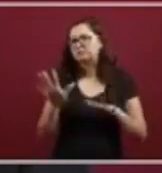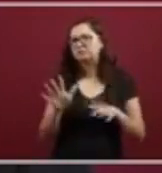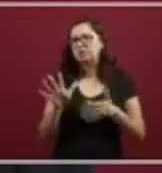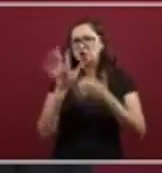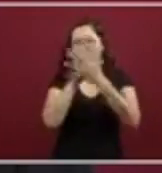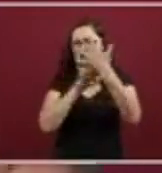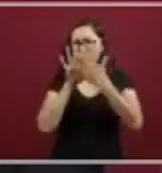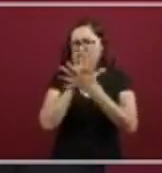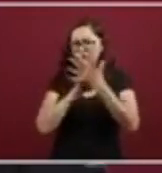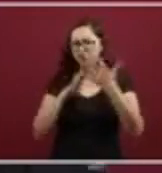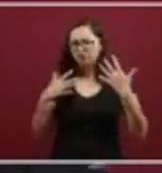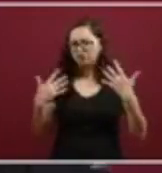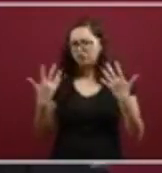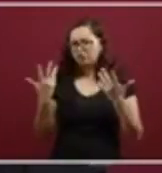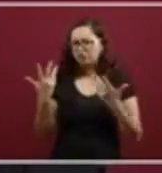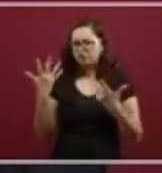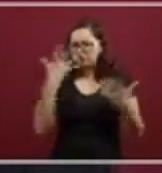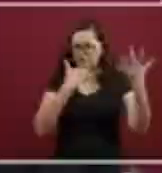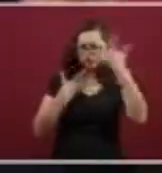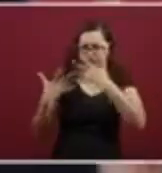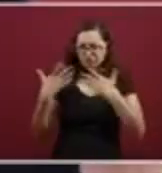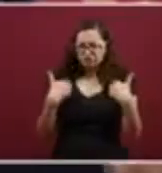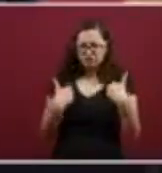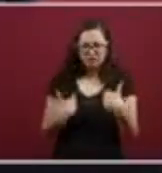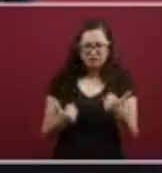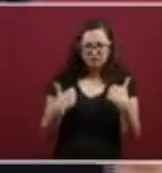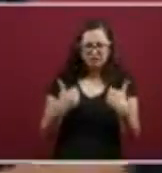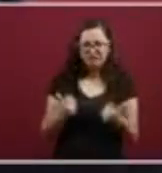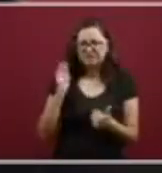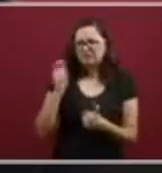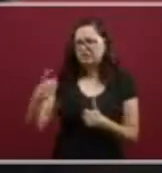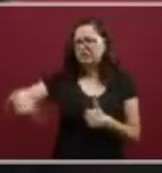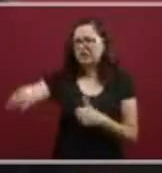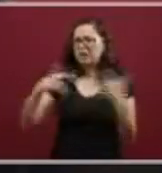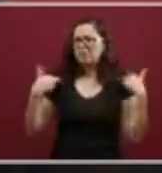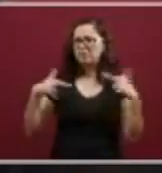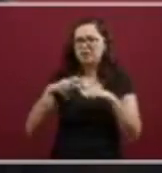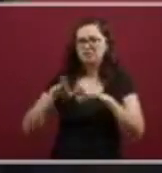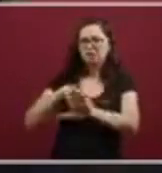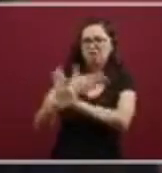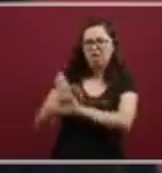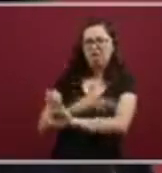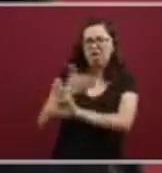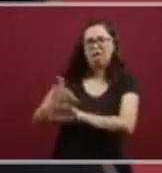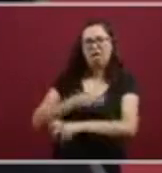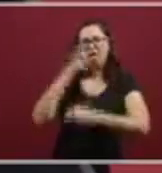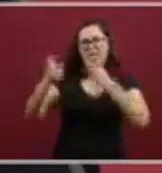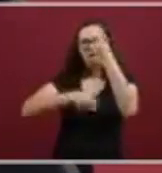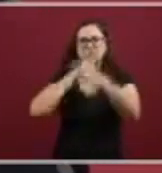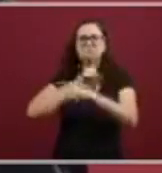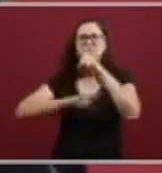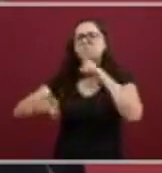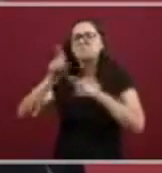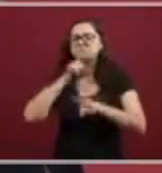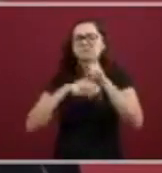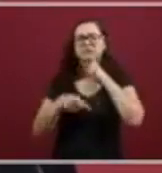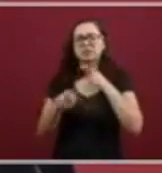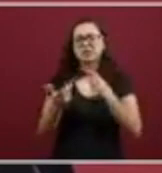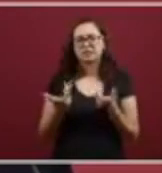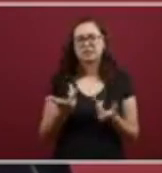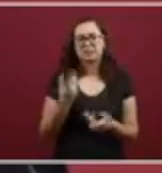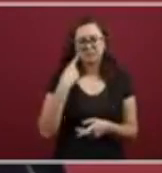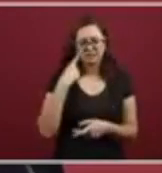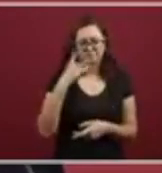a la que he hecho referencia de desprestigio al magisterio. En una ocasión, en un